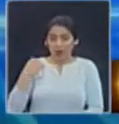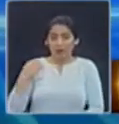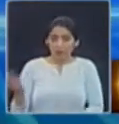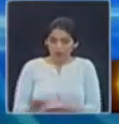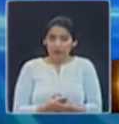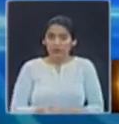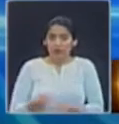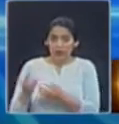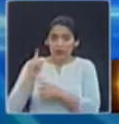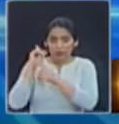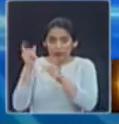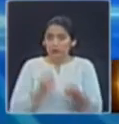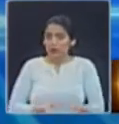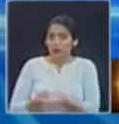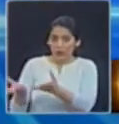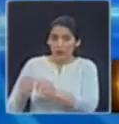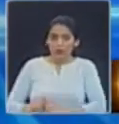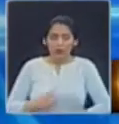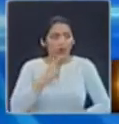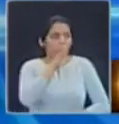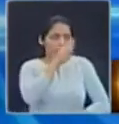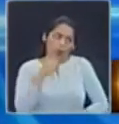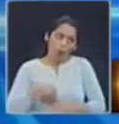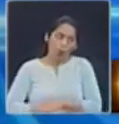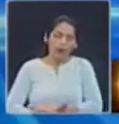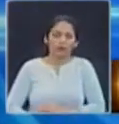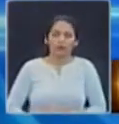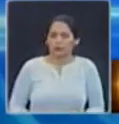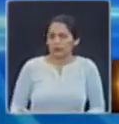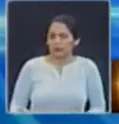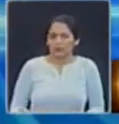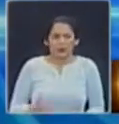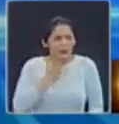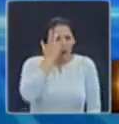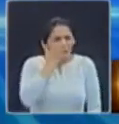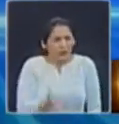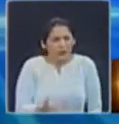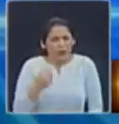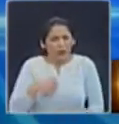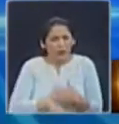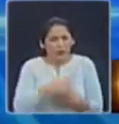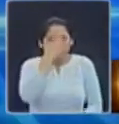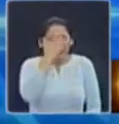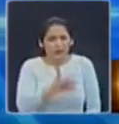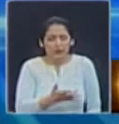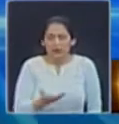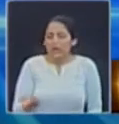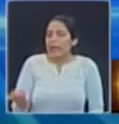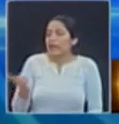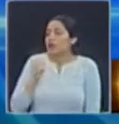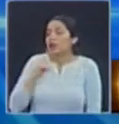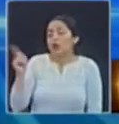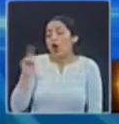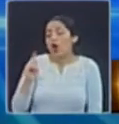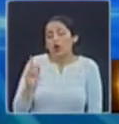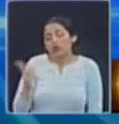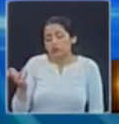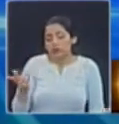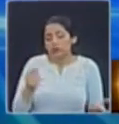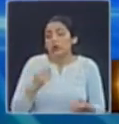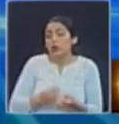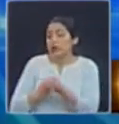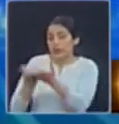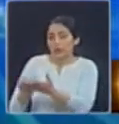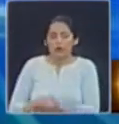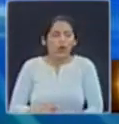nada? Nos archivaron la denuncia, distinguido amigo. ¿Pero por qué, economista? ¿Qué pasó? Dijeron que no había razón para nada y se fue eso a la Corte